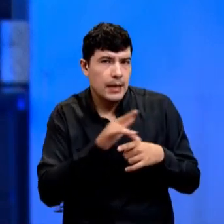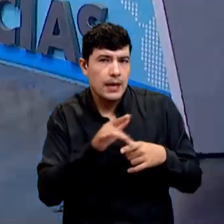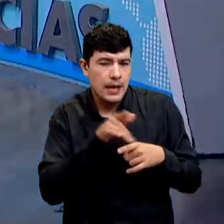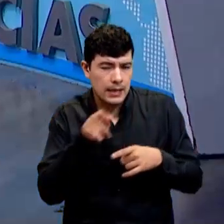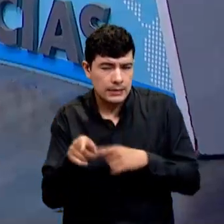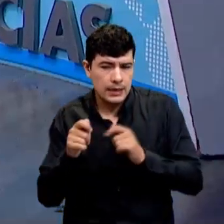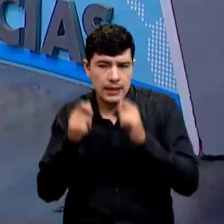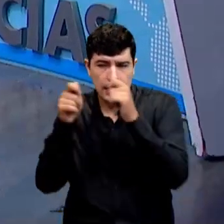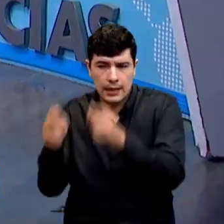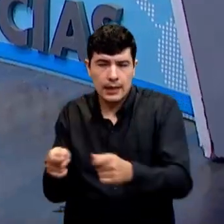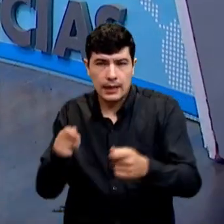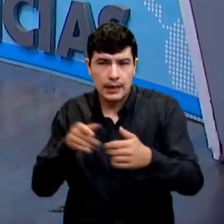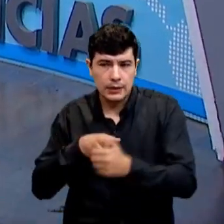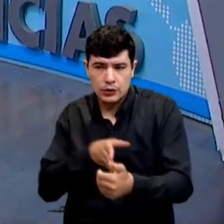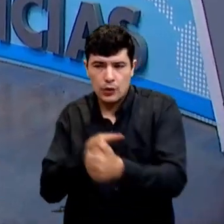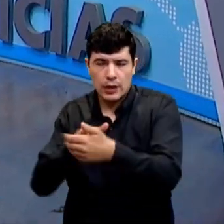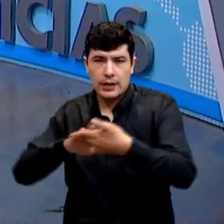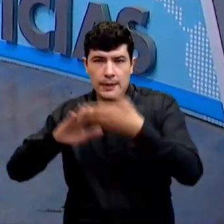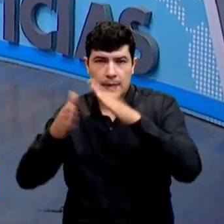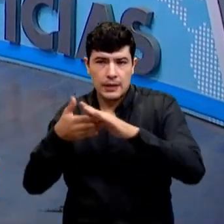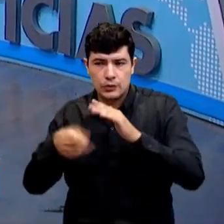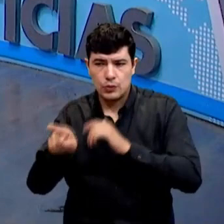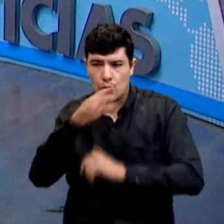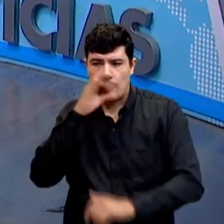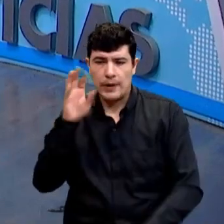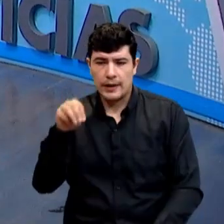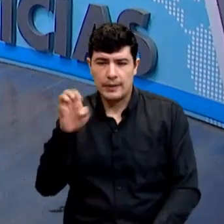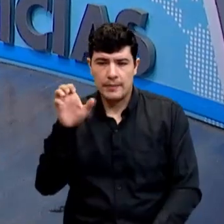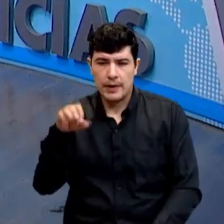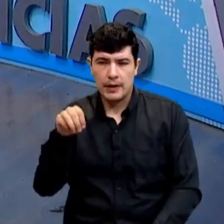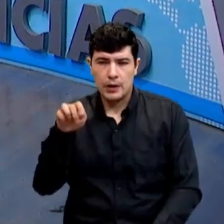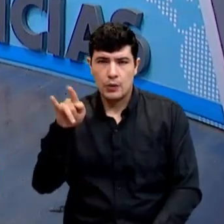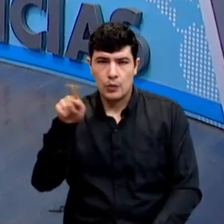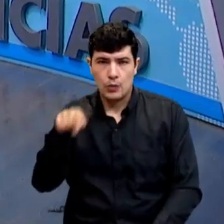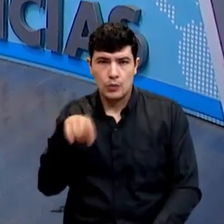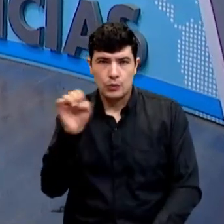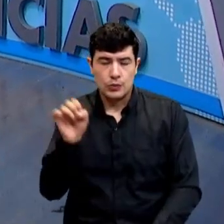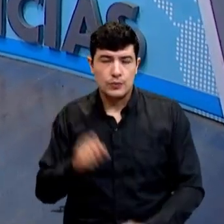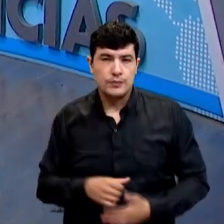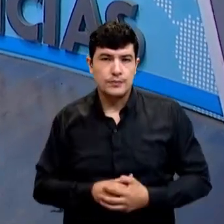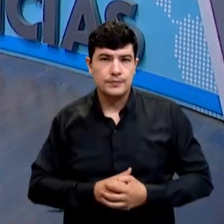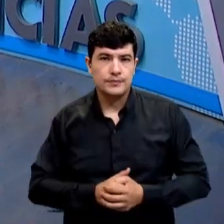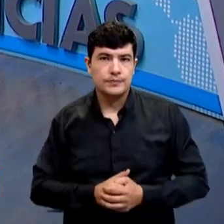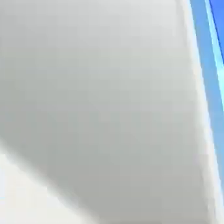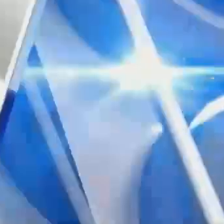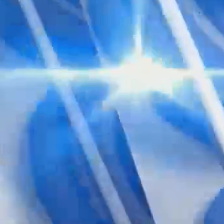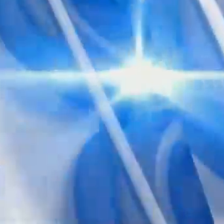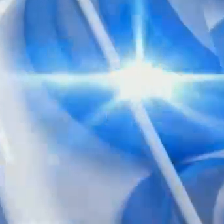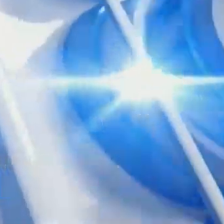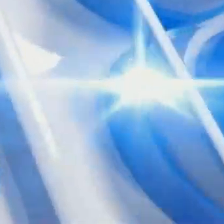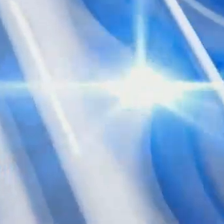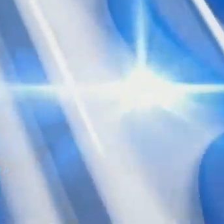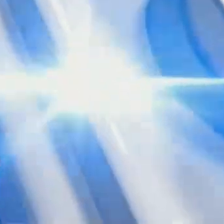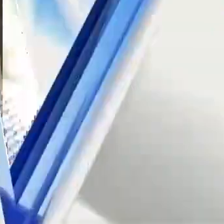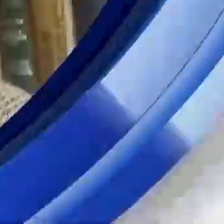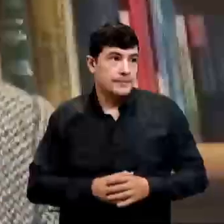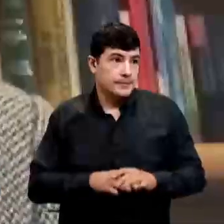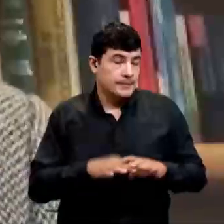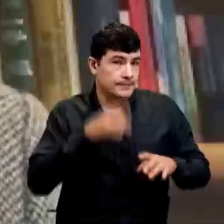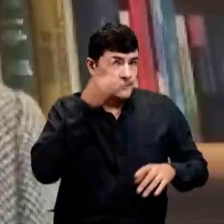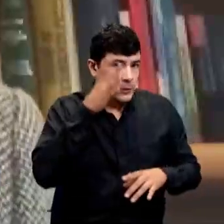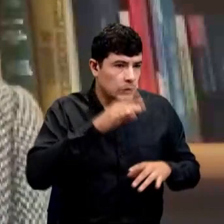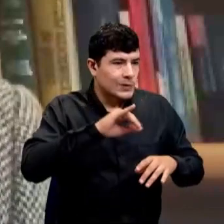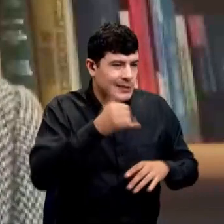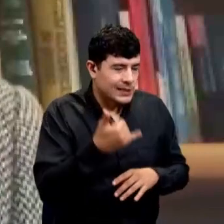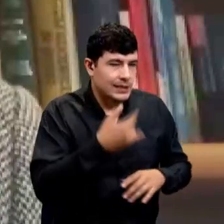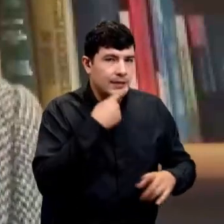Mancuso? Pues, digamos, puede haber dificultades, no sé si las ha evaluado ya el gobierno, en la